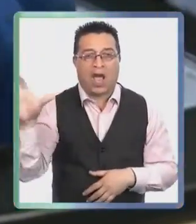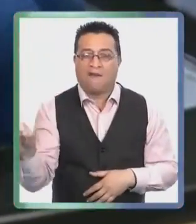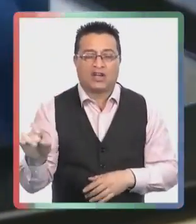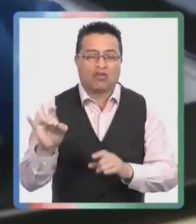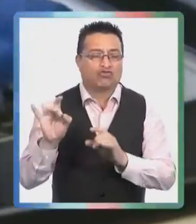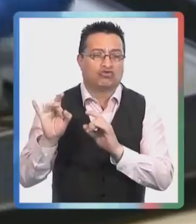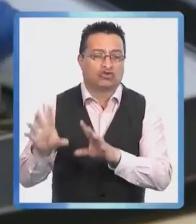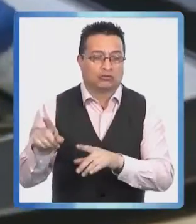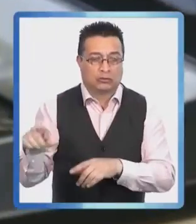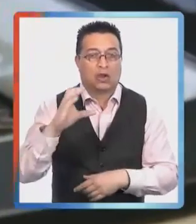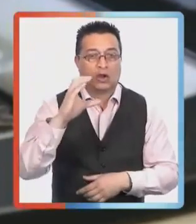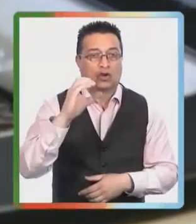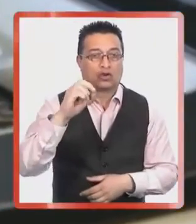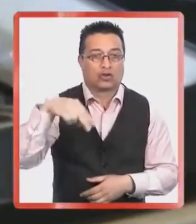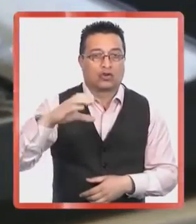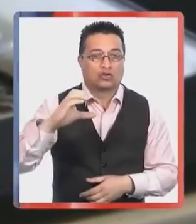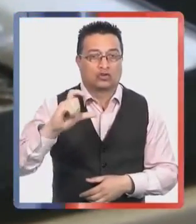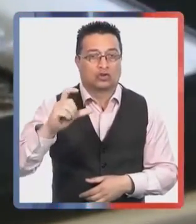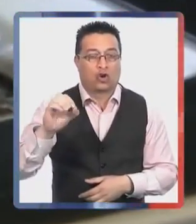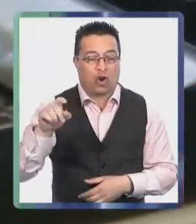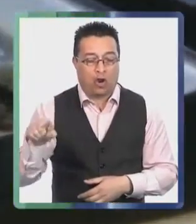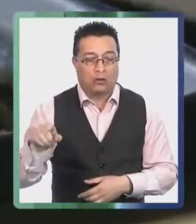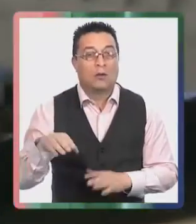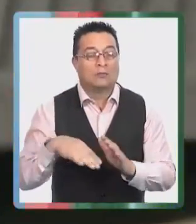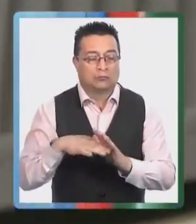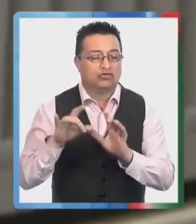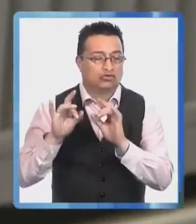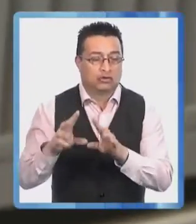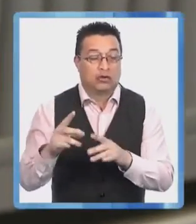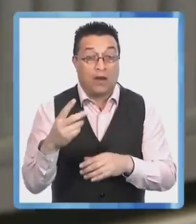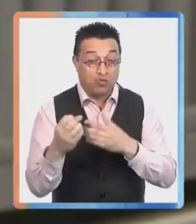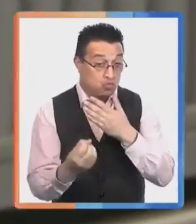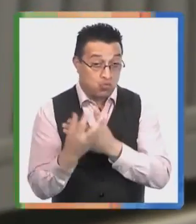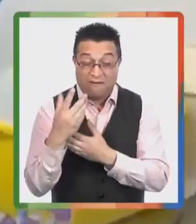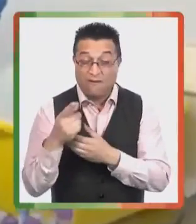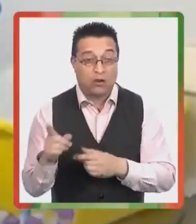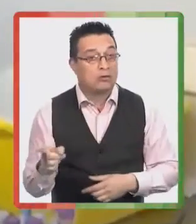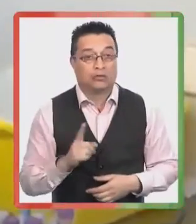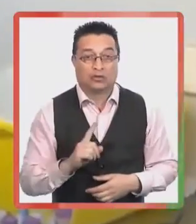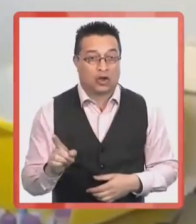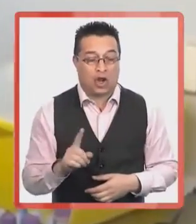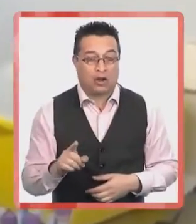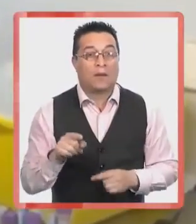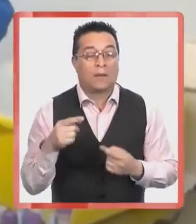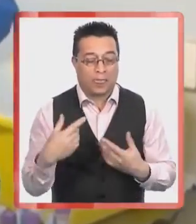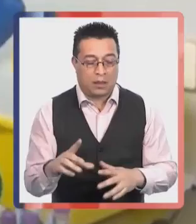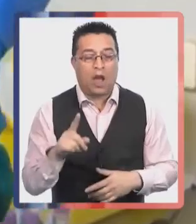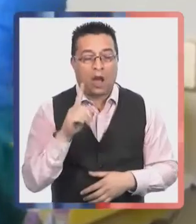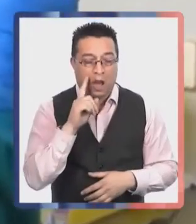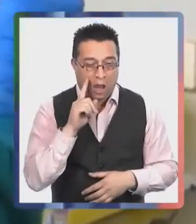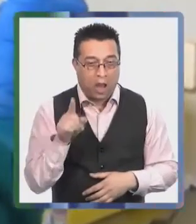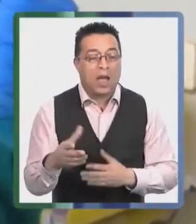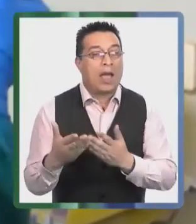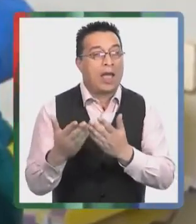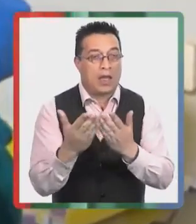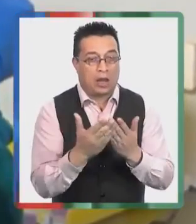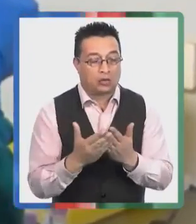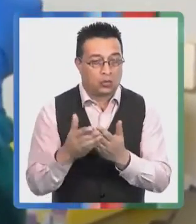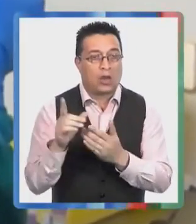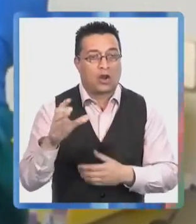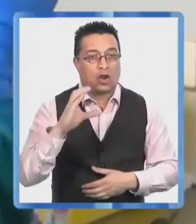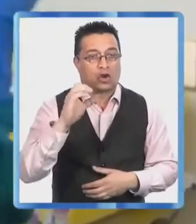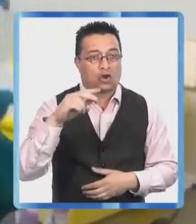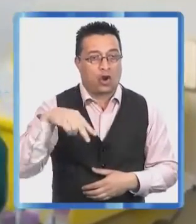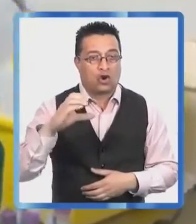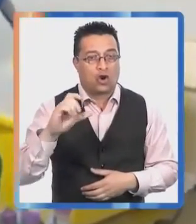en África, sobre todo en el Congo, una enfermedad endémica. No es un virus nuevo. Este virus ya estaba estudiado